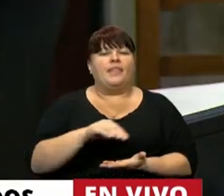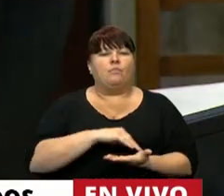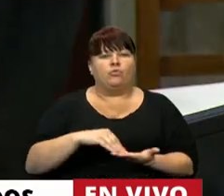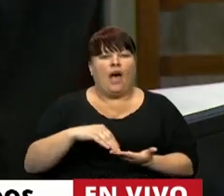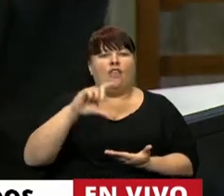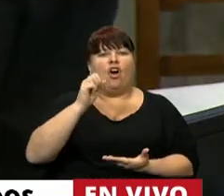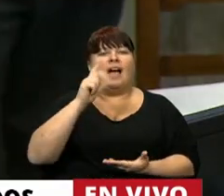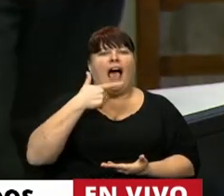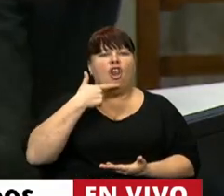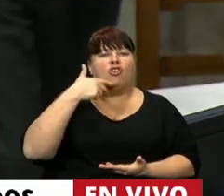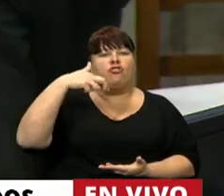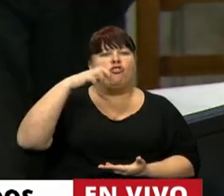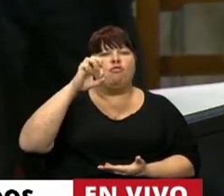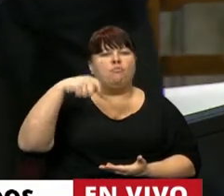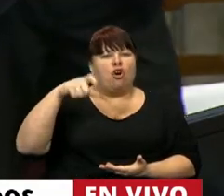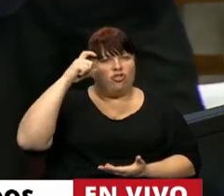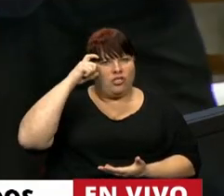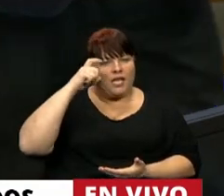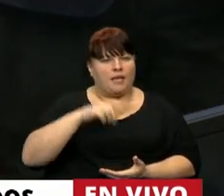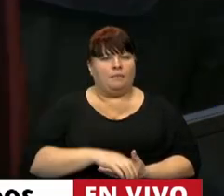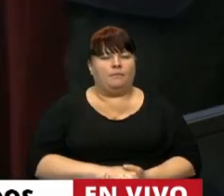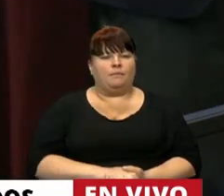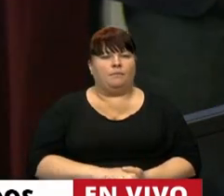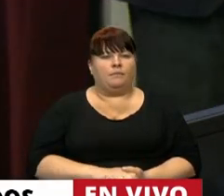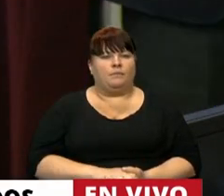Diputado Carlos Ponce.